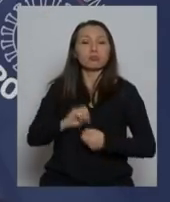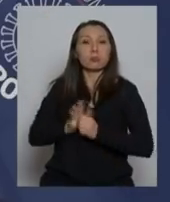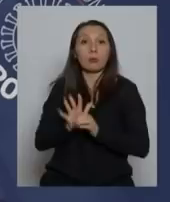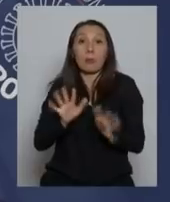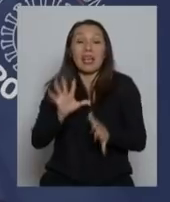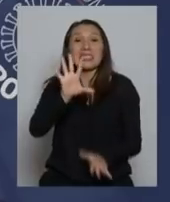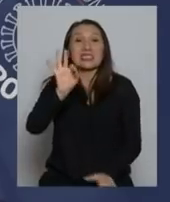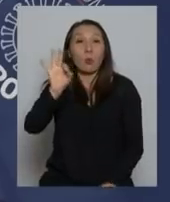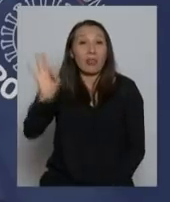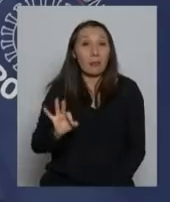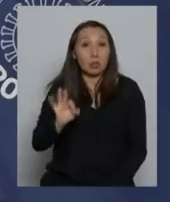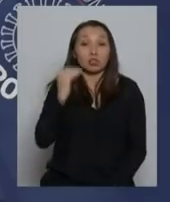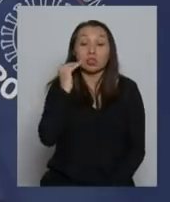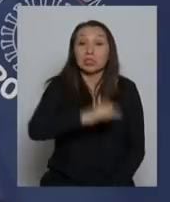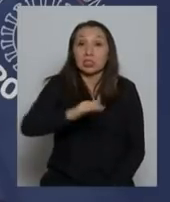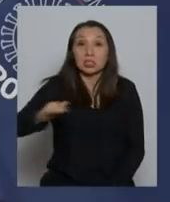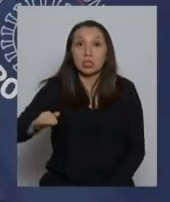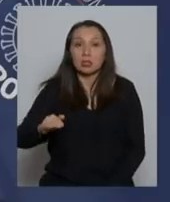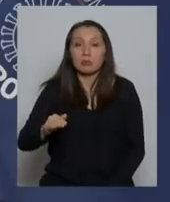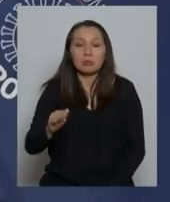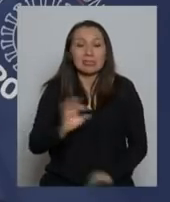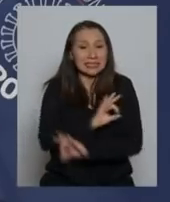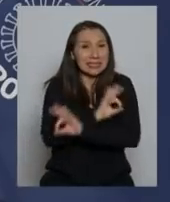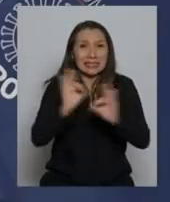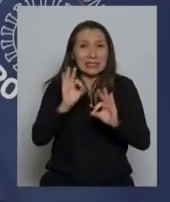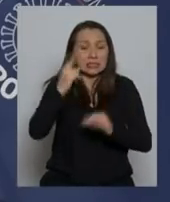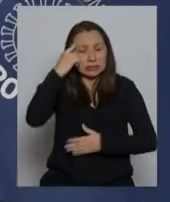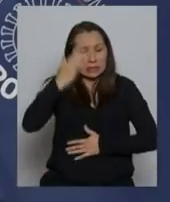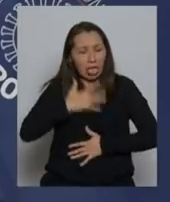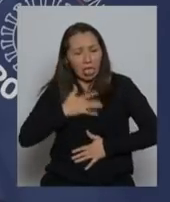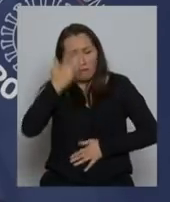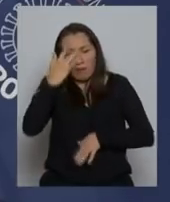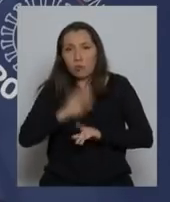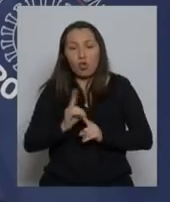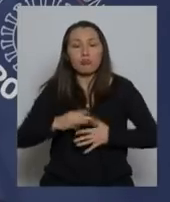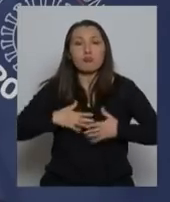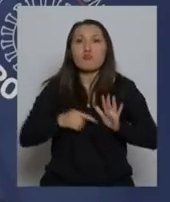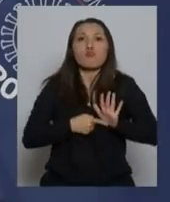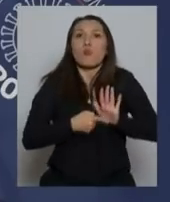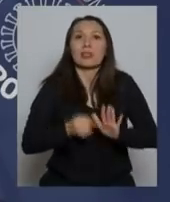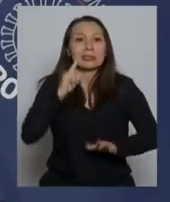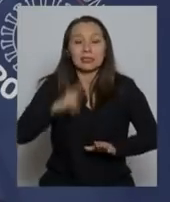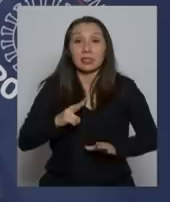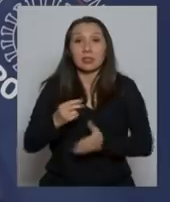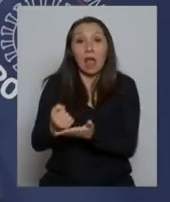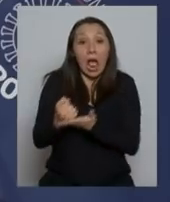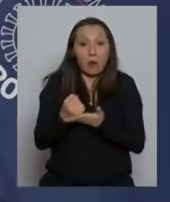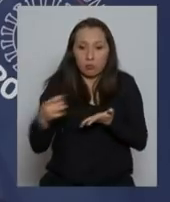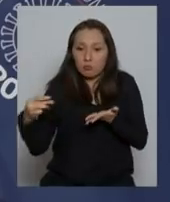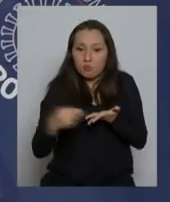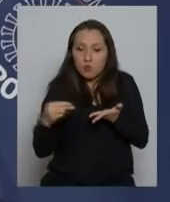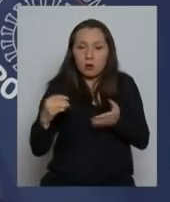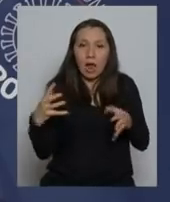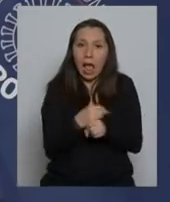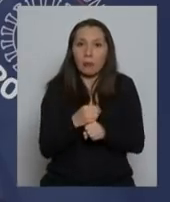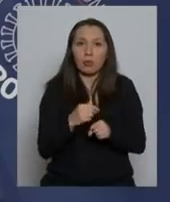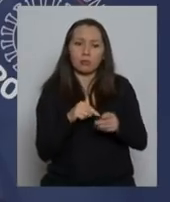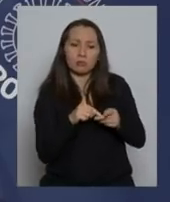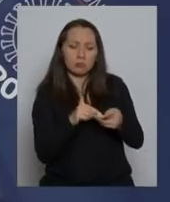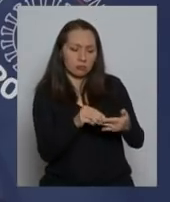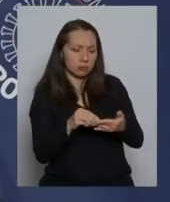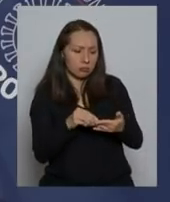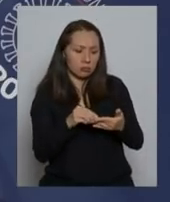hasta 50% de los niños no tienen ningún síntoma. Un test rápido nos va a ayudar a decir, en realidad,